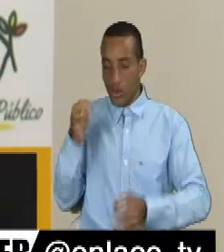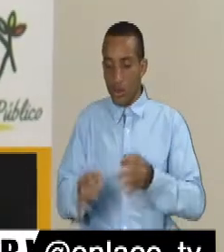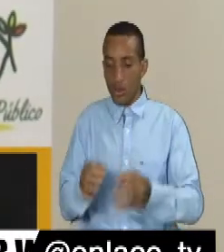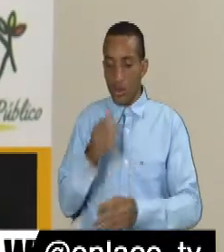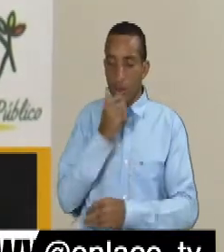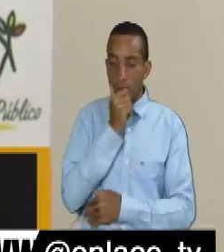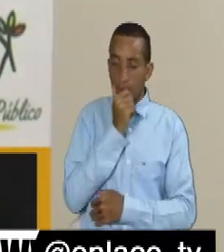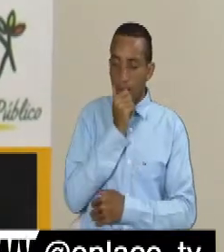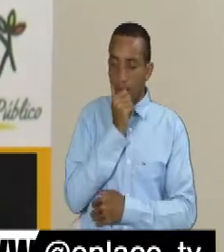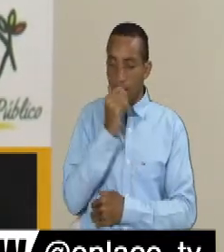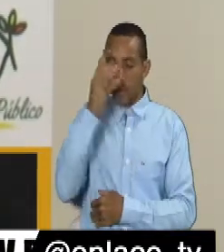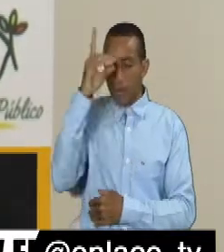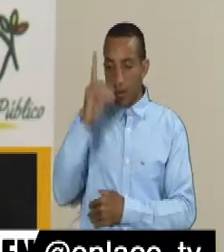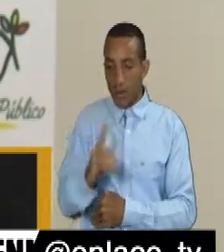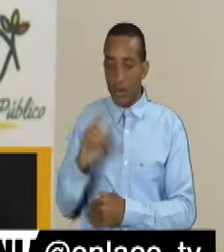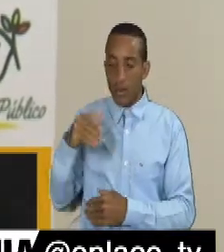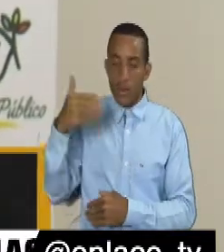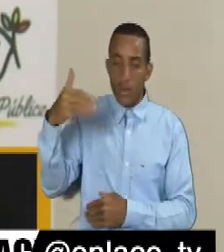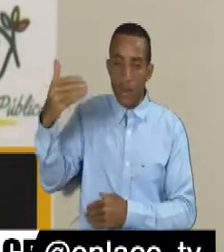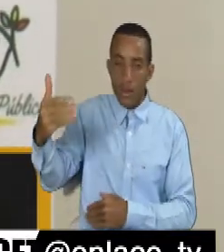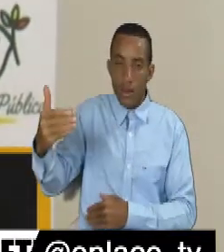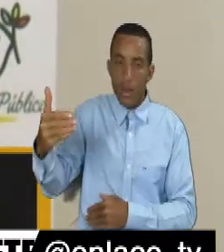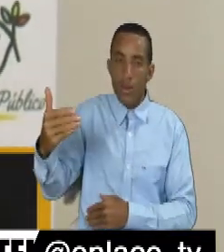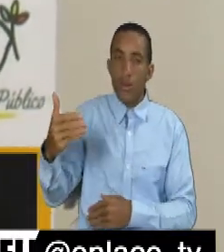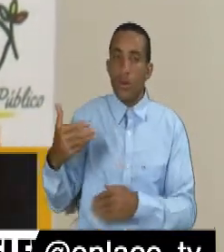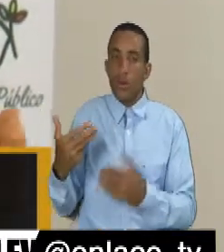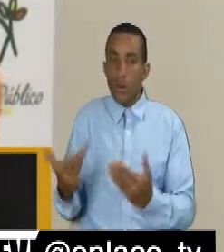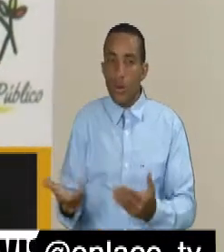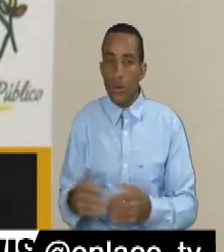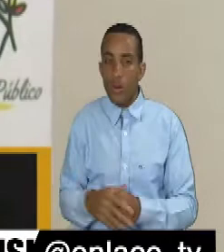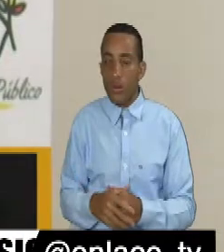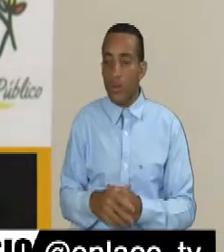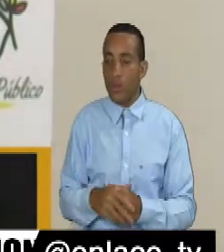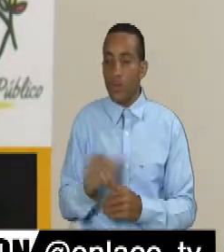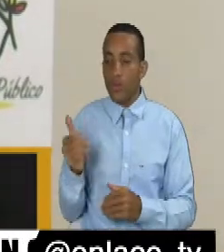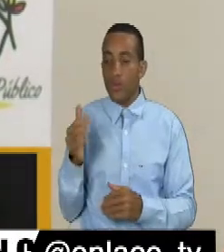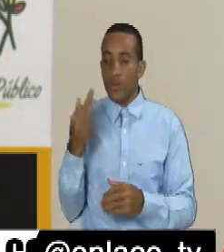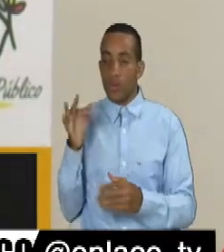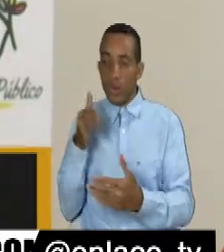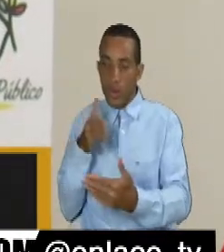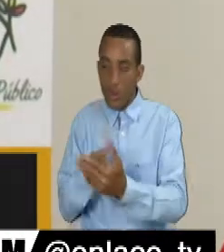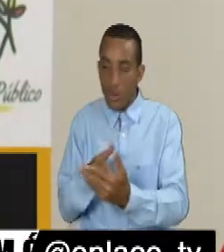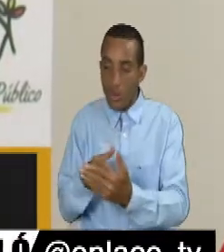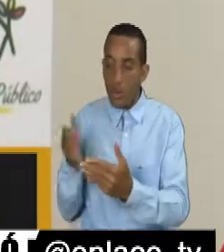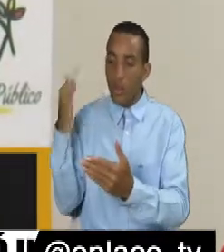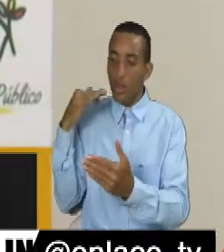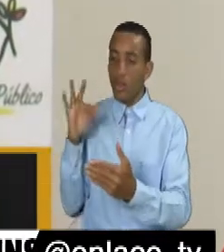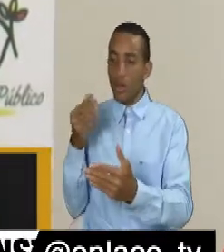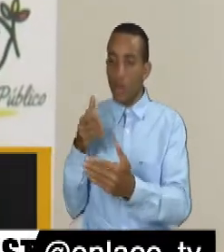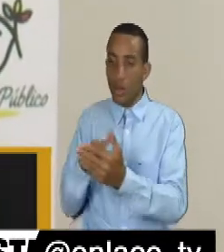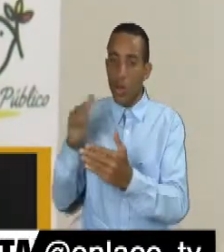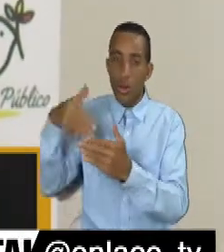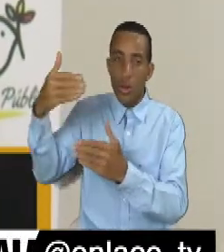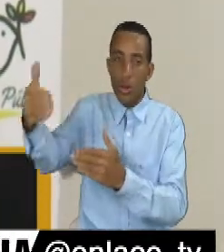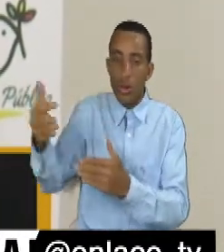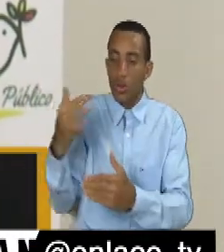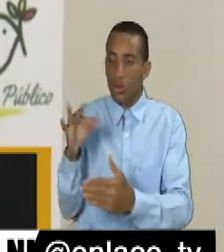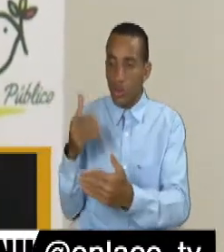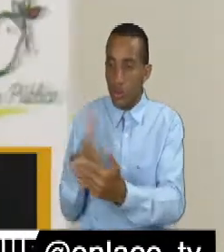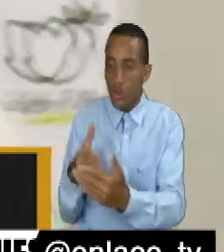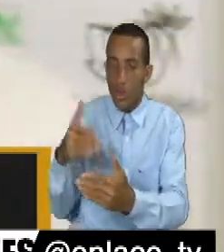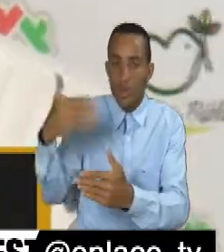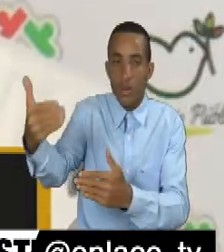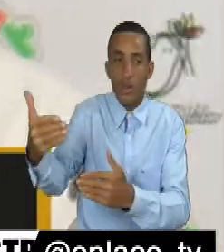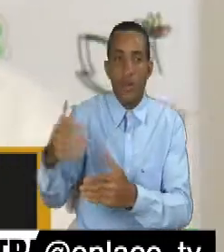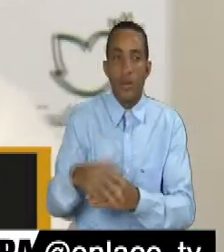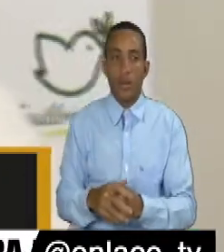considere en los próximos días con respecto a esta o a la anterior tutela o a las tutelas posteriores que se presenten en ese sentido. Como